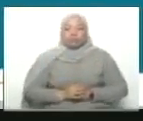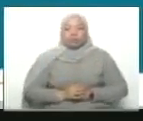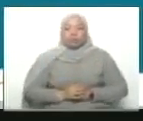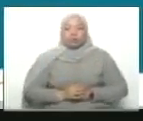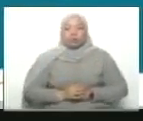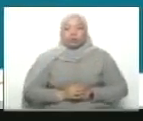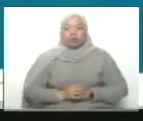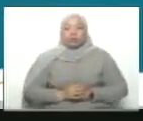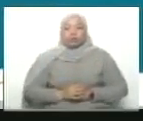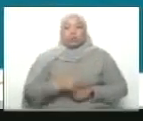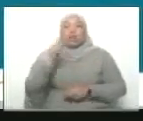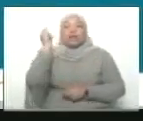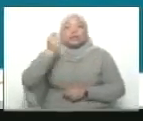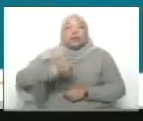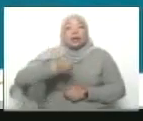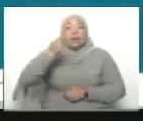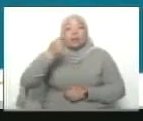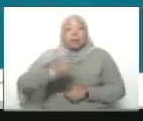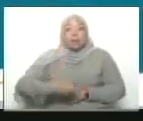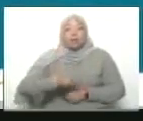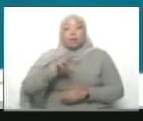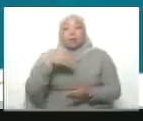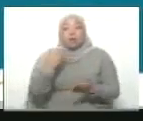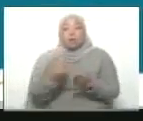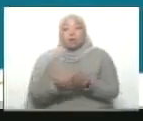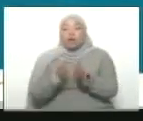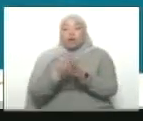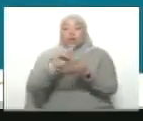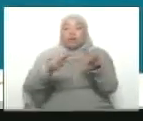Salam alaikum. Salam alaikum, salam wa rahmatullah.